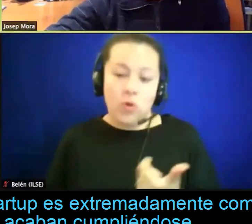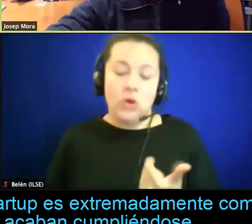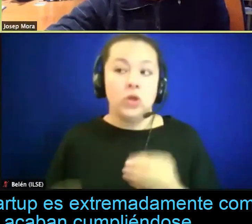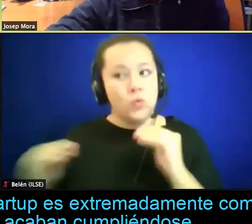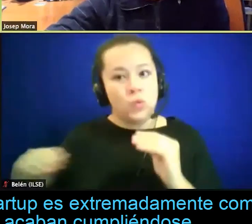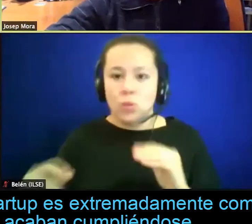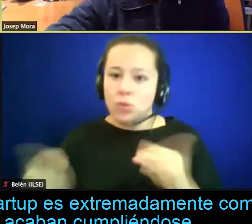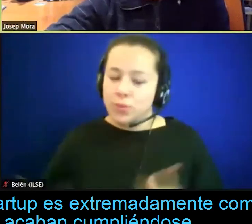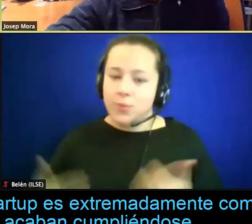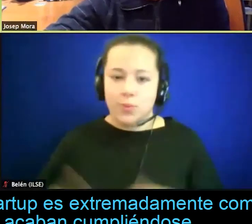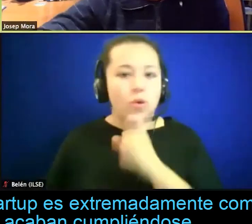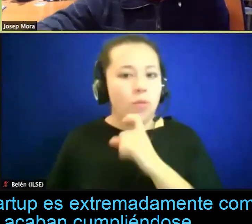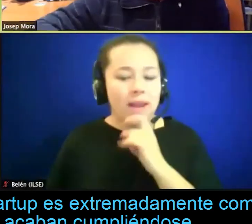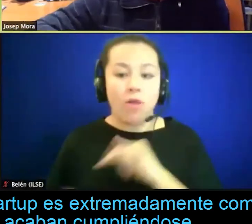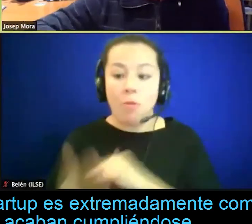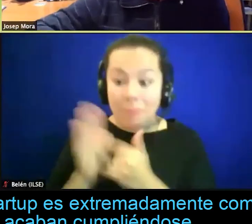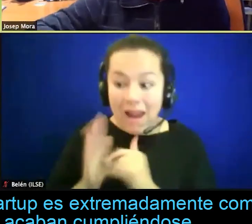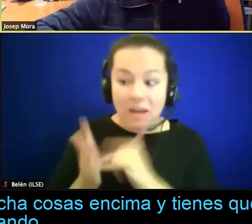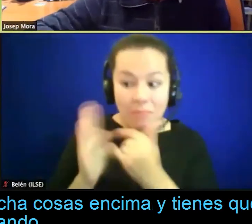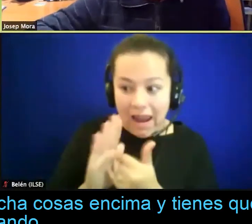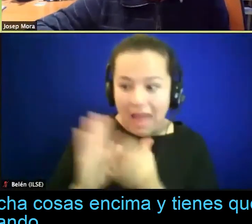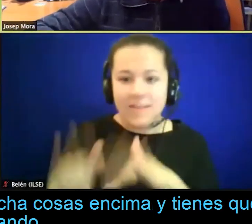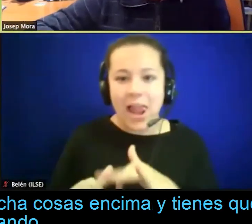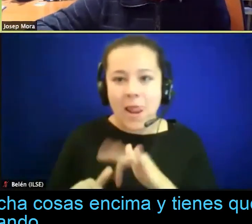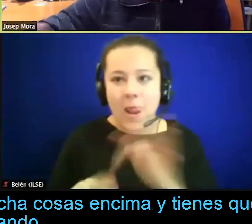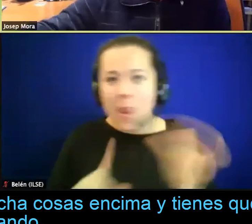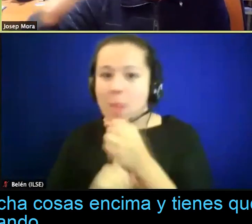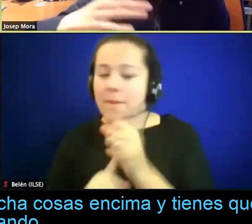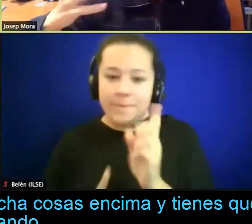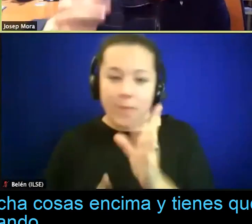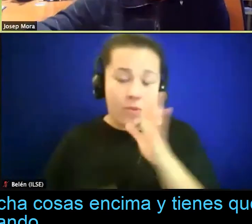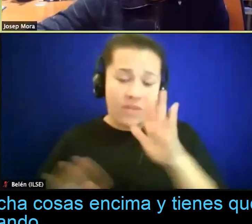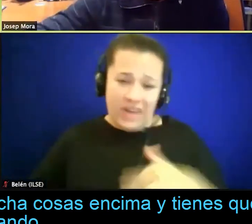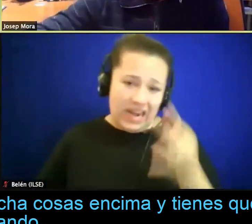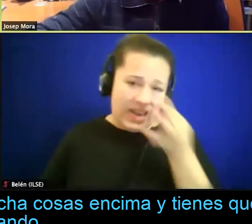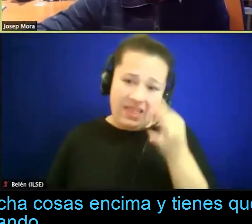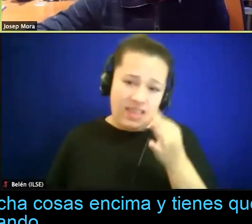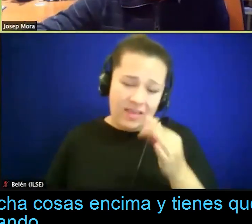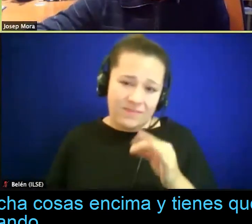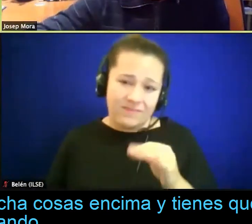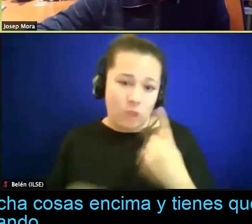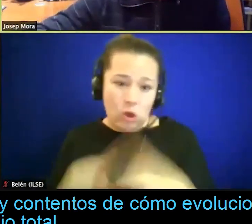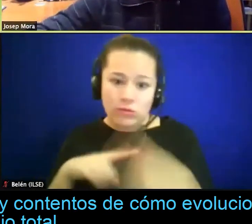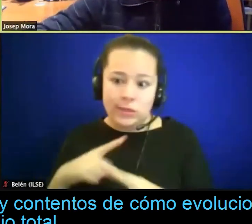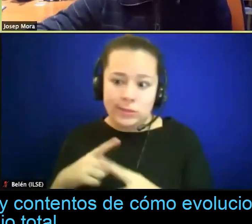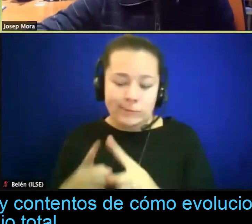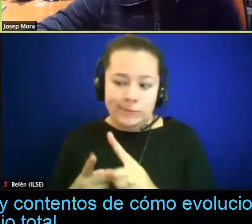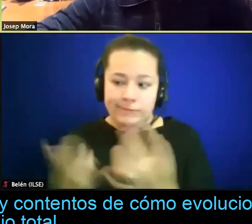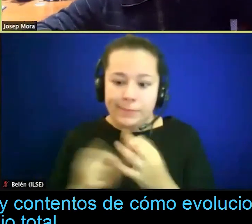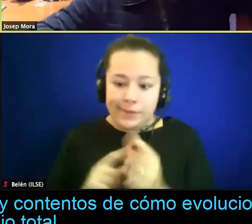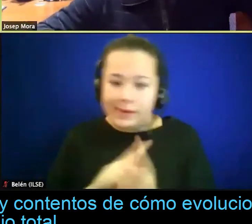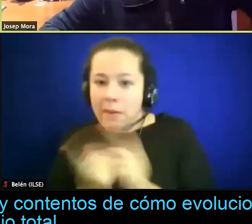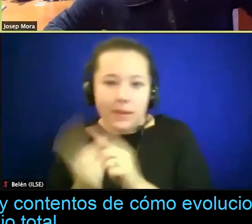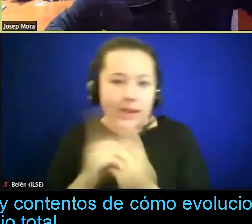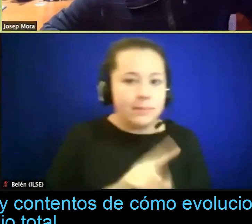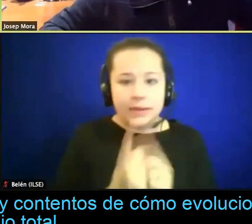los planes nunca acaban cumpliéndose porque la realidad siempre te echan cosas encima, ¿no? Que tienes que ir variando. Nosotros